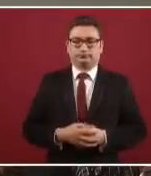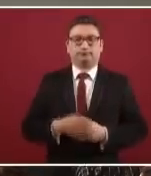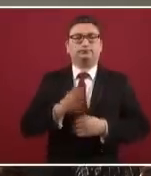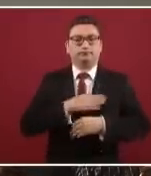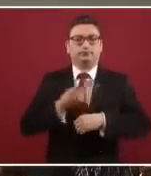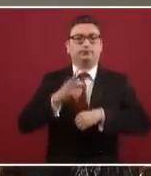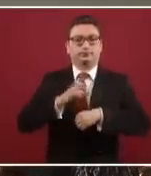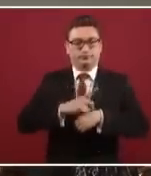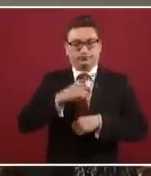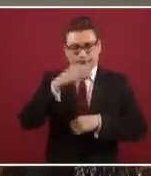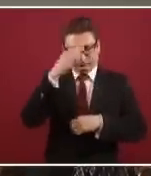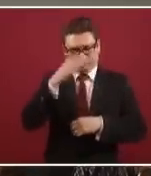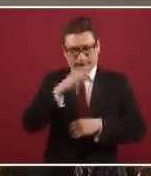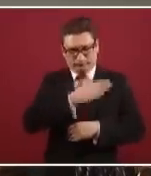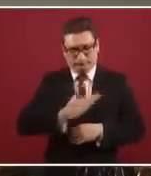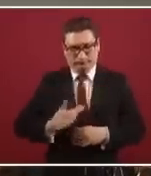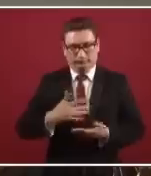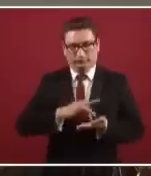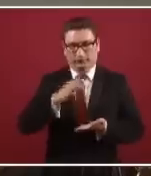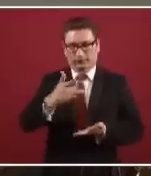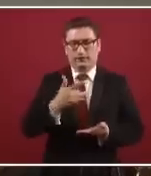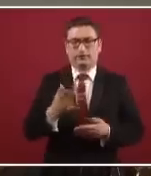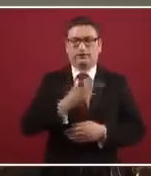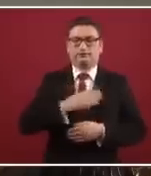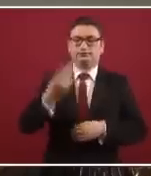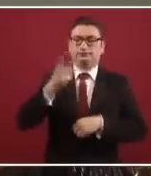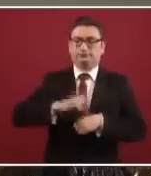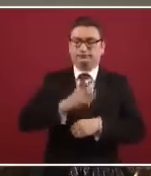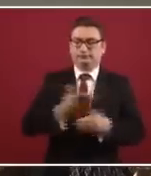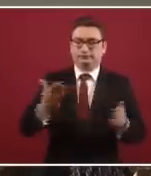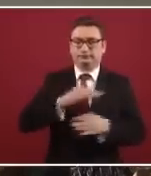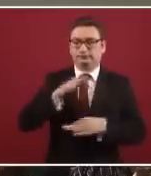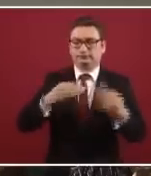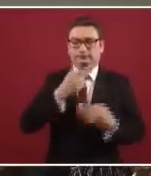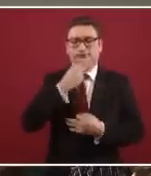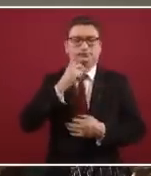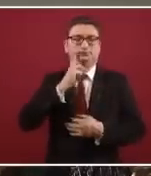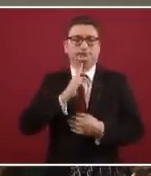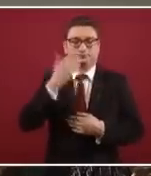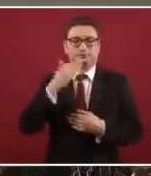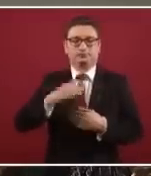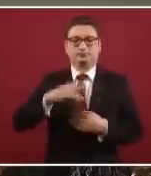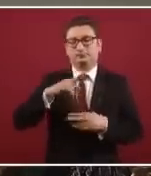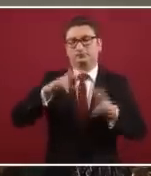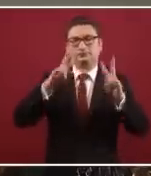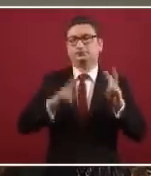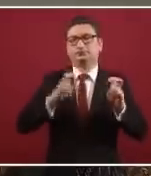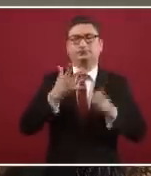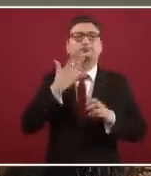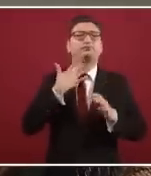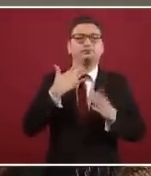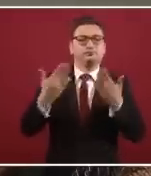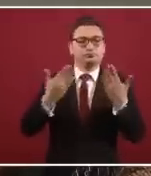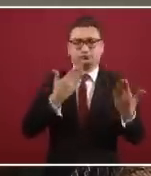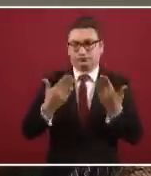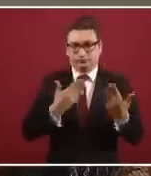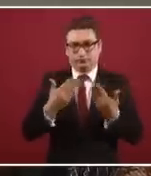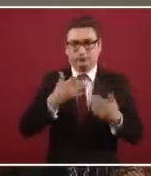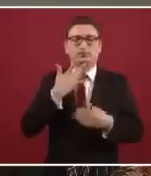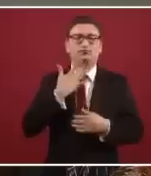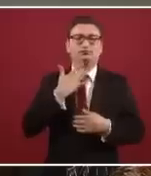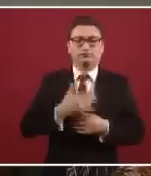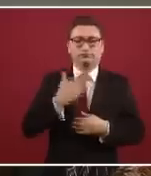Buenos días, señor presidente, muchas gracias. Buenos días a todas y a todos. En el tema del quién es quién de las gasolinas, la